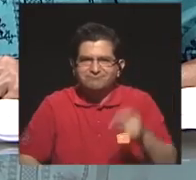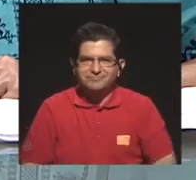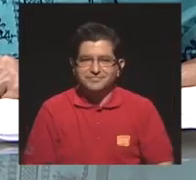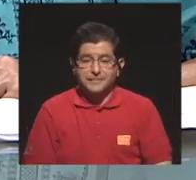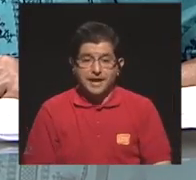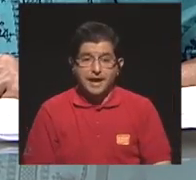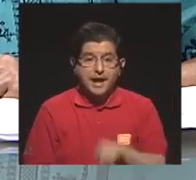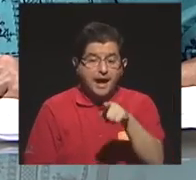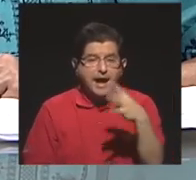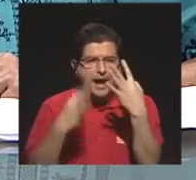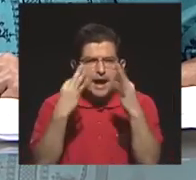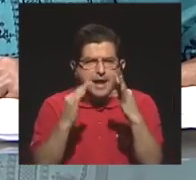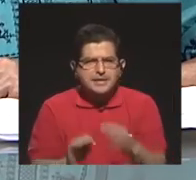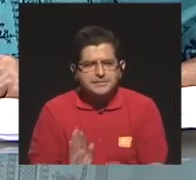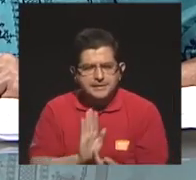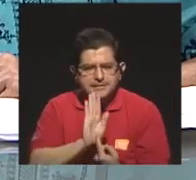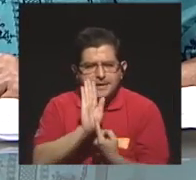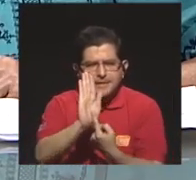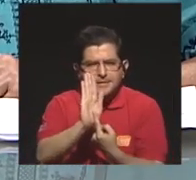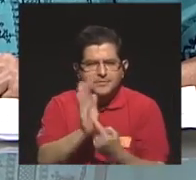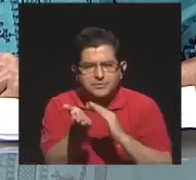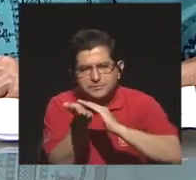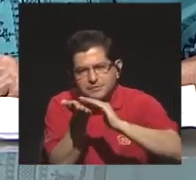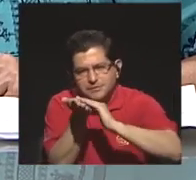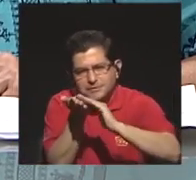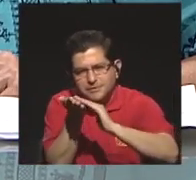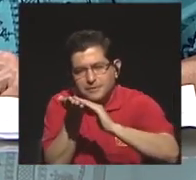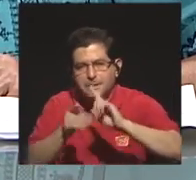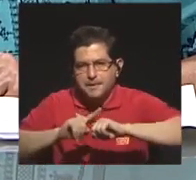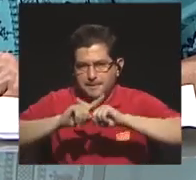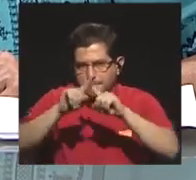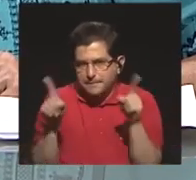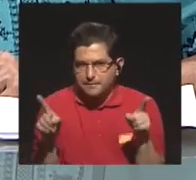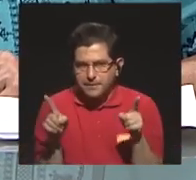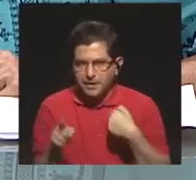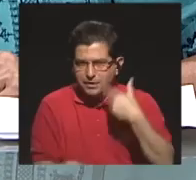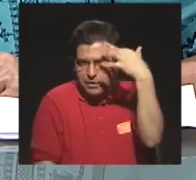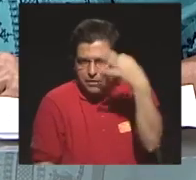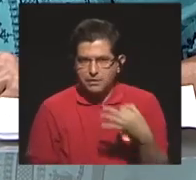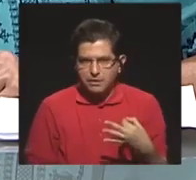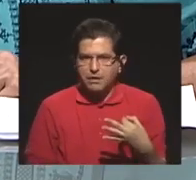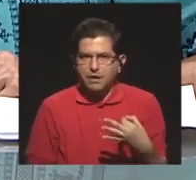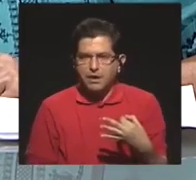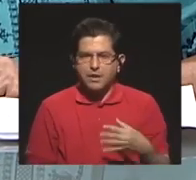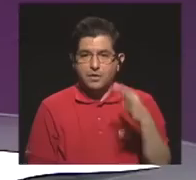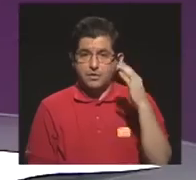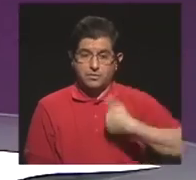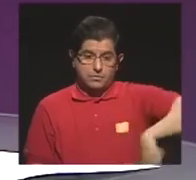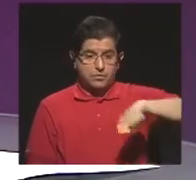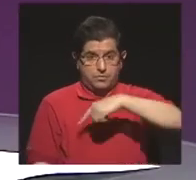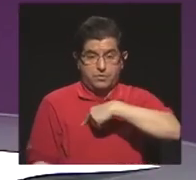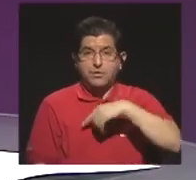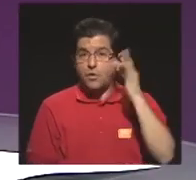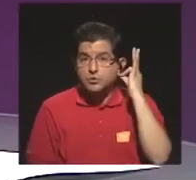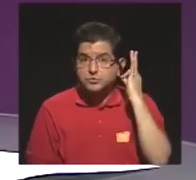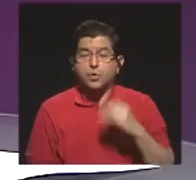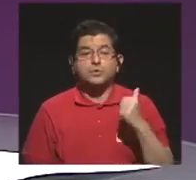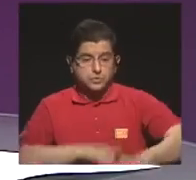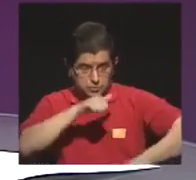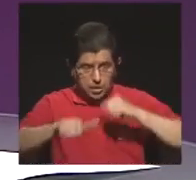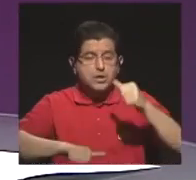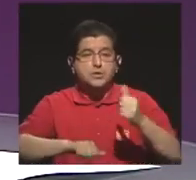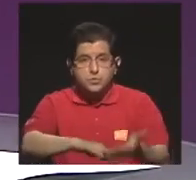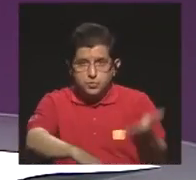hay que ir como perfilando y demás. Pero efectivamente, yo creo que las mujeres estamos dando un salto cualitativo en